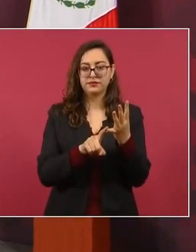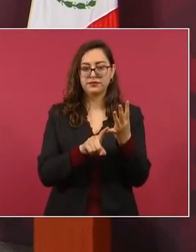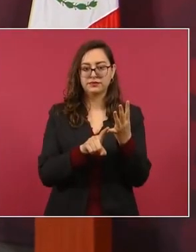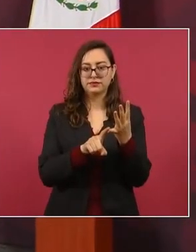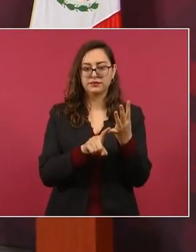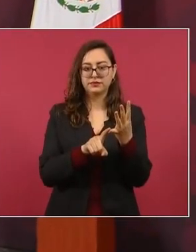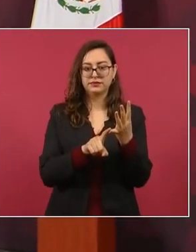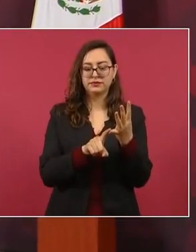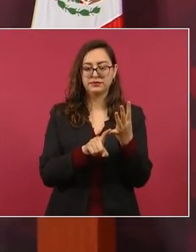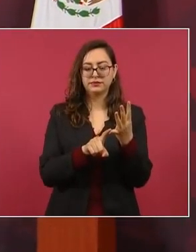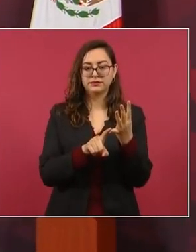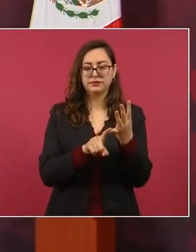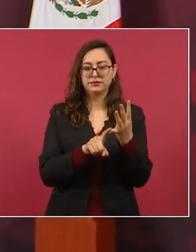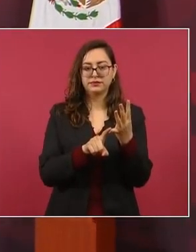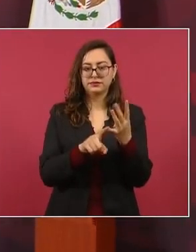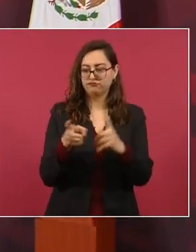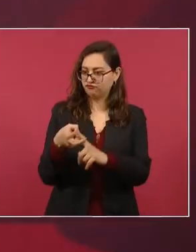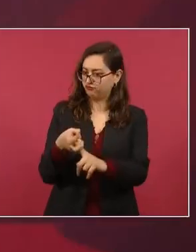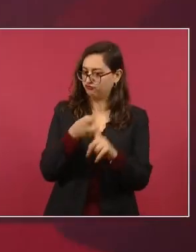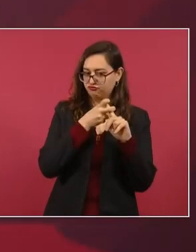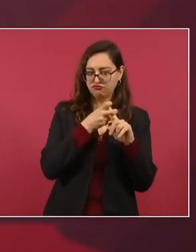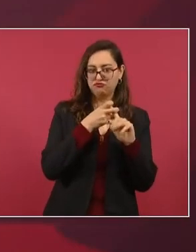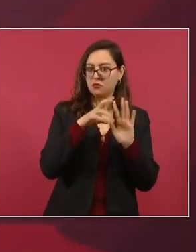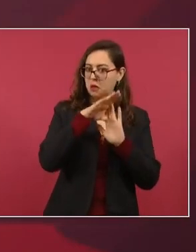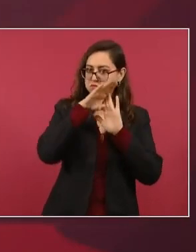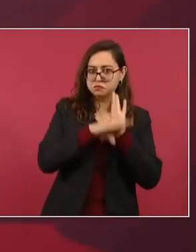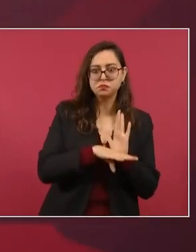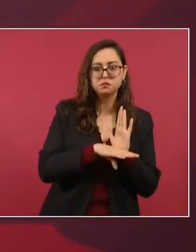como aquí lo expresó, el secuestro.